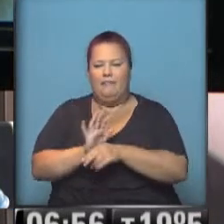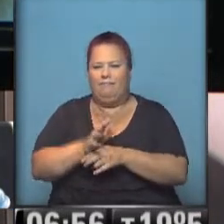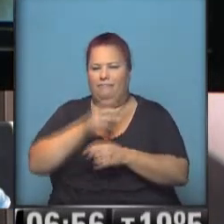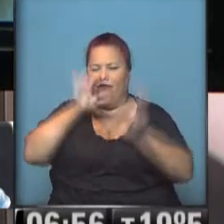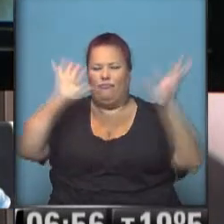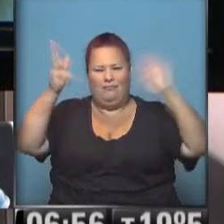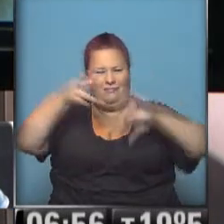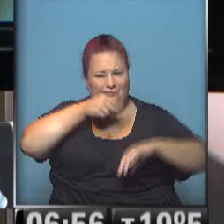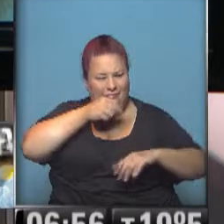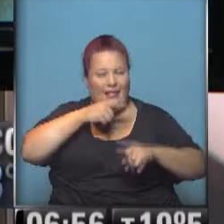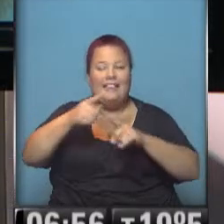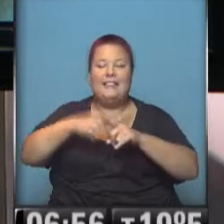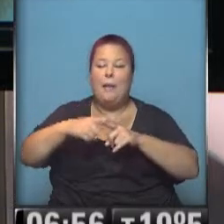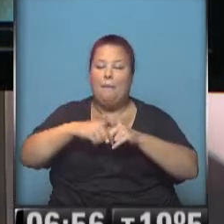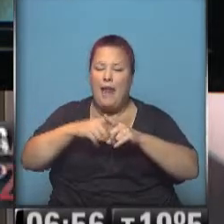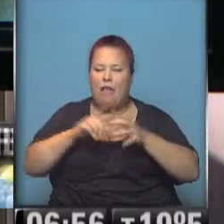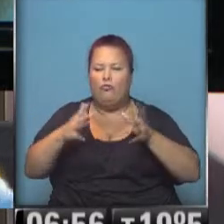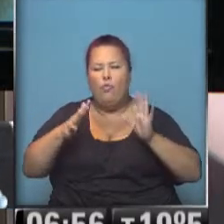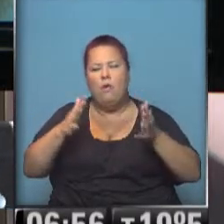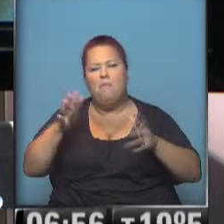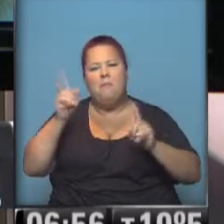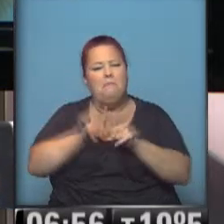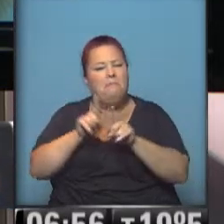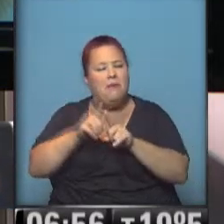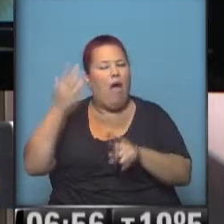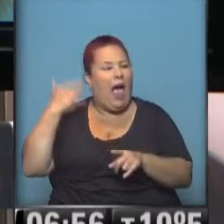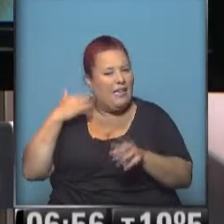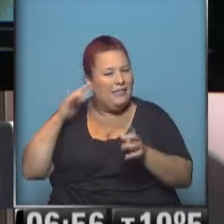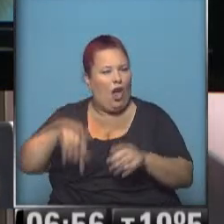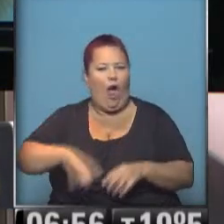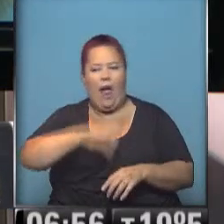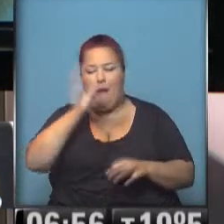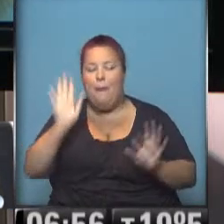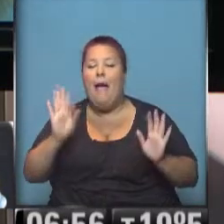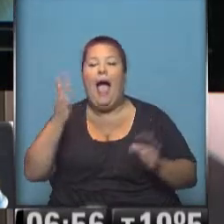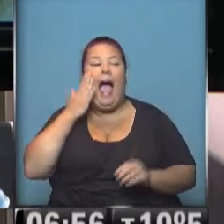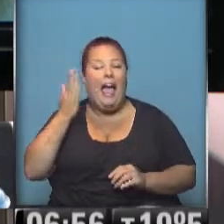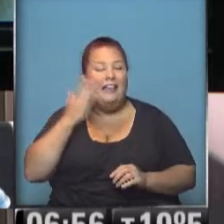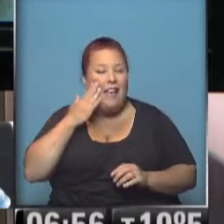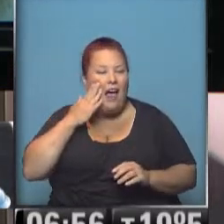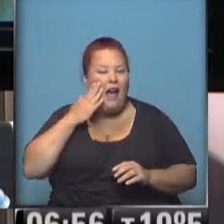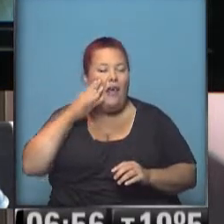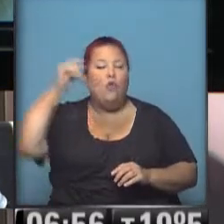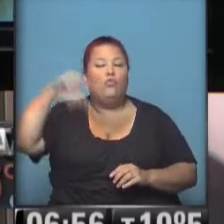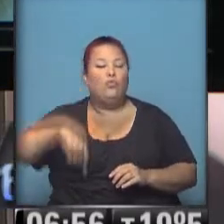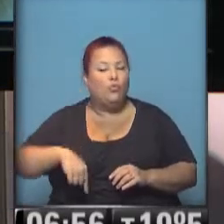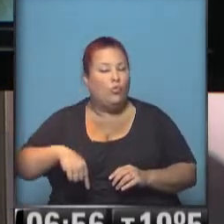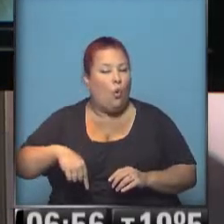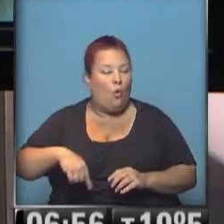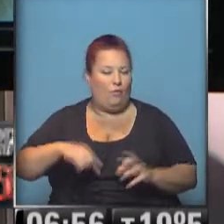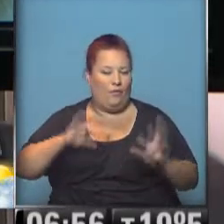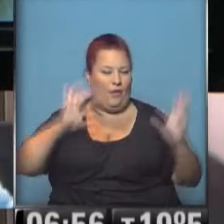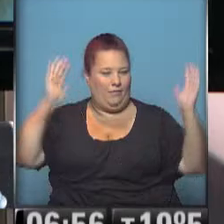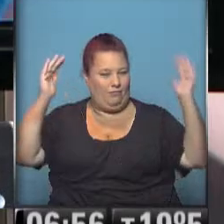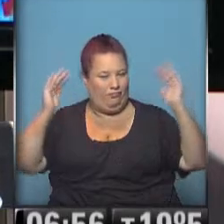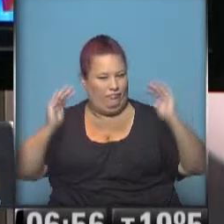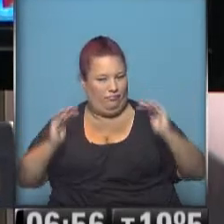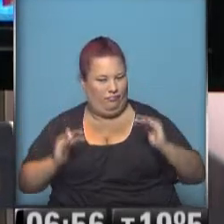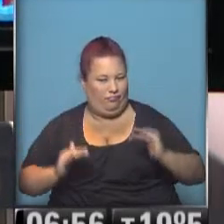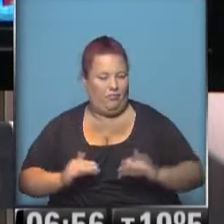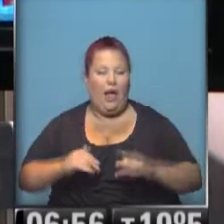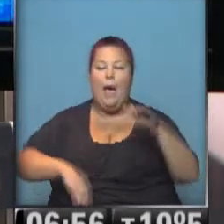despejado. La temperatura no muy lejos de la que tuvimos ayer esta madrugada, pero a la tarde el sur va a traer descenso.